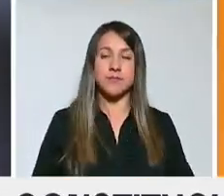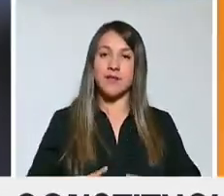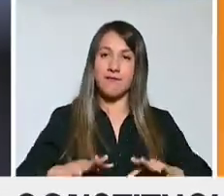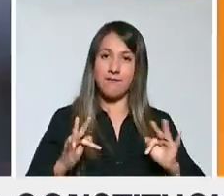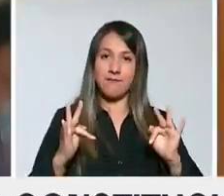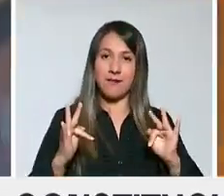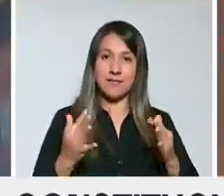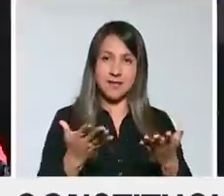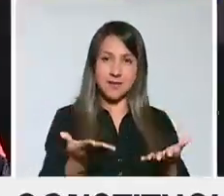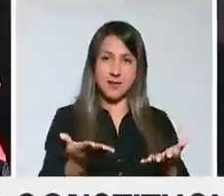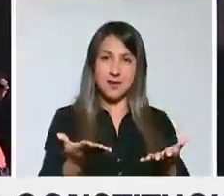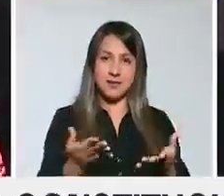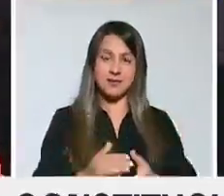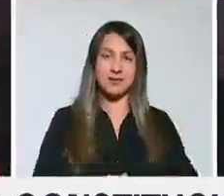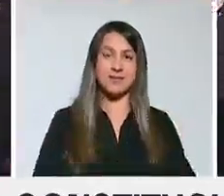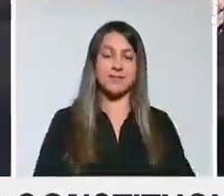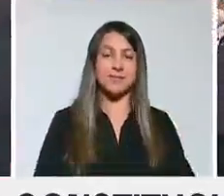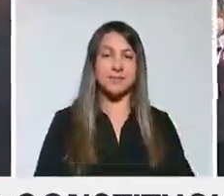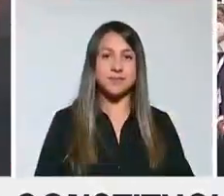Felicitaciones.